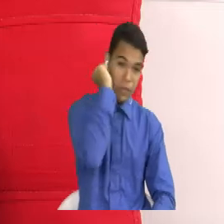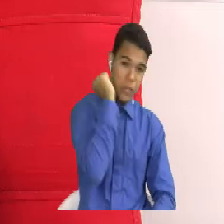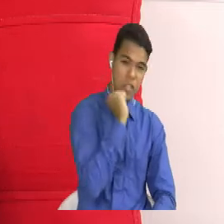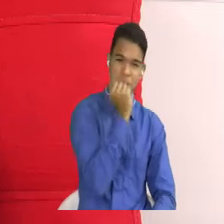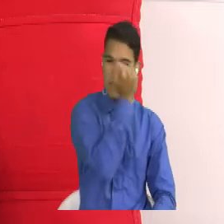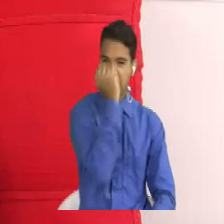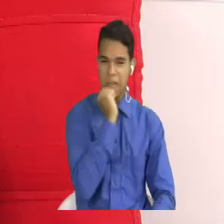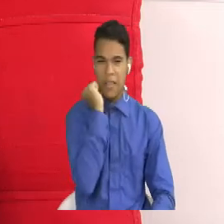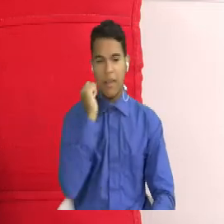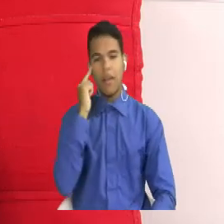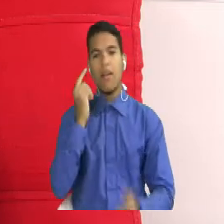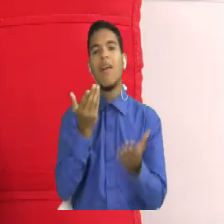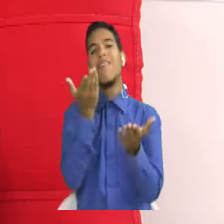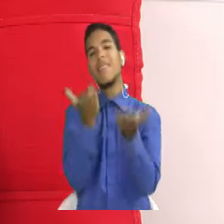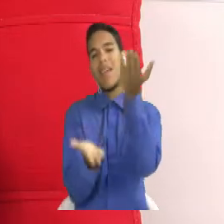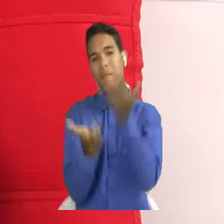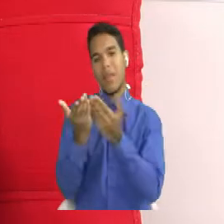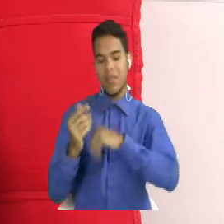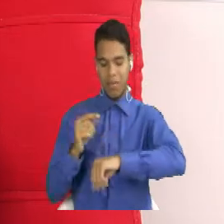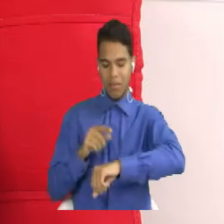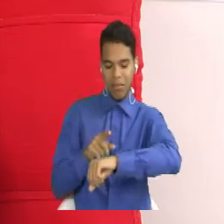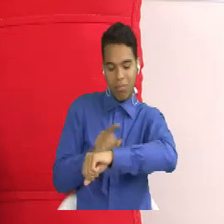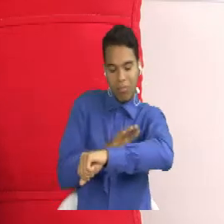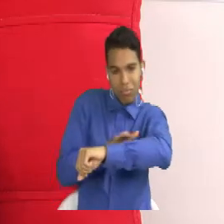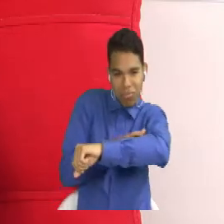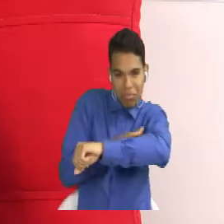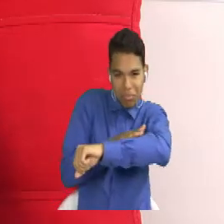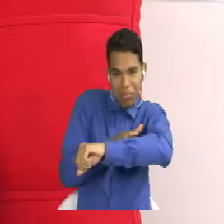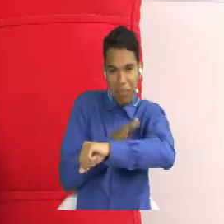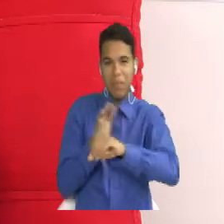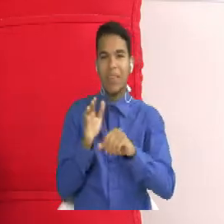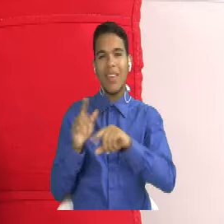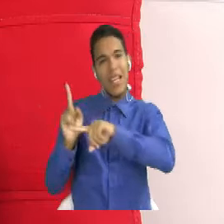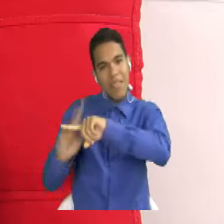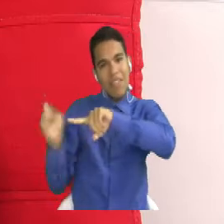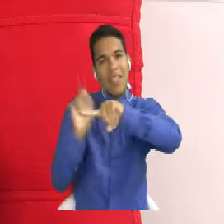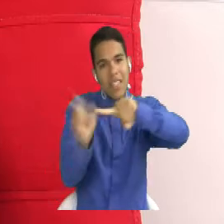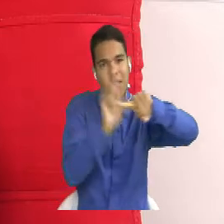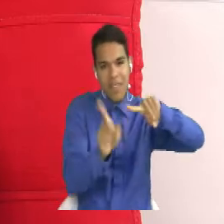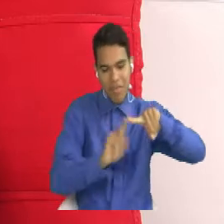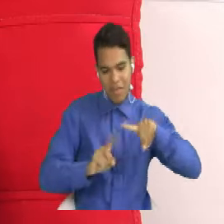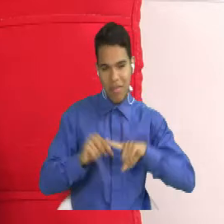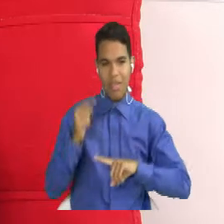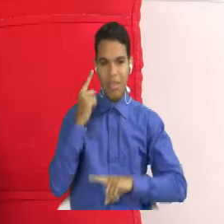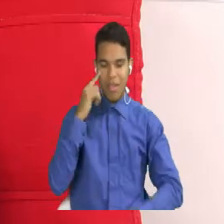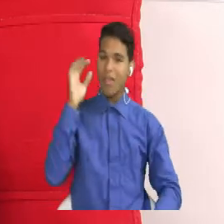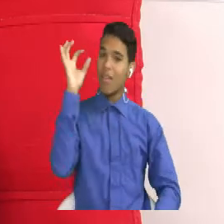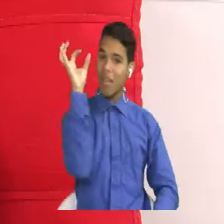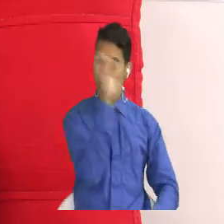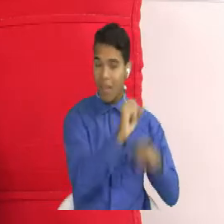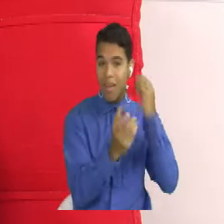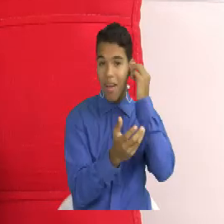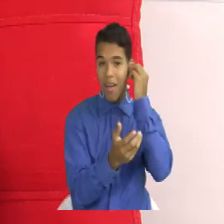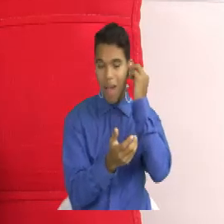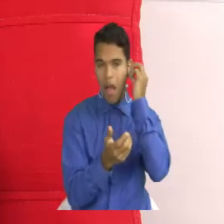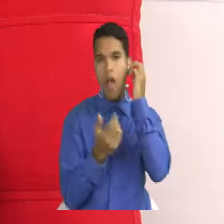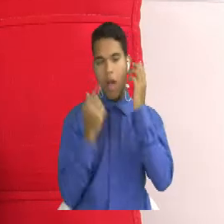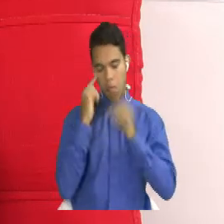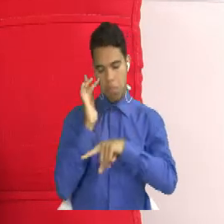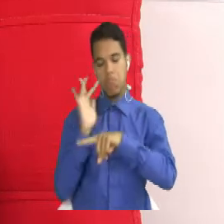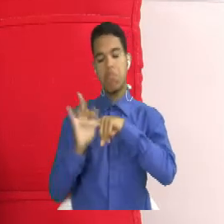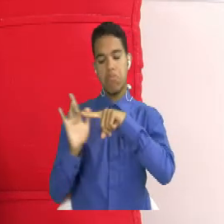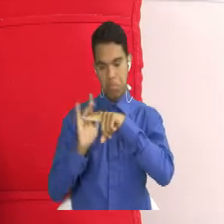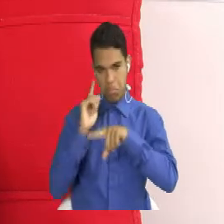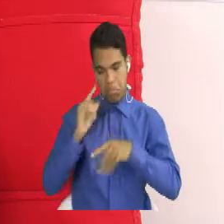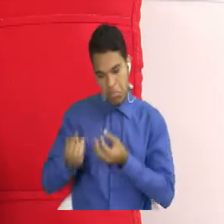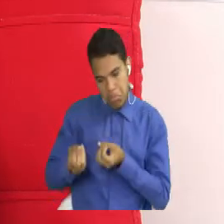tipo de piel, ¿sí? Okay. El tipo de piel es importante saberlo porque de acuerdo a eso podemos nosotros darle el tratamiento que este tipo